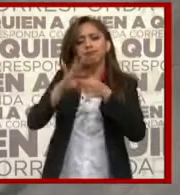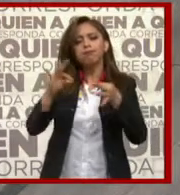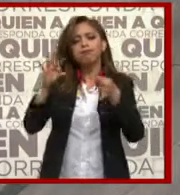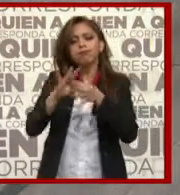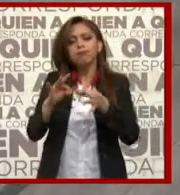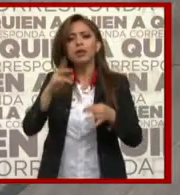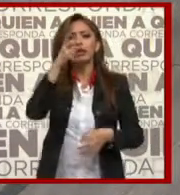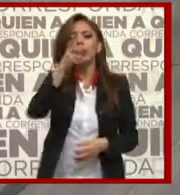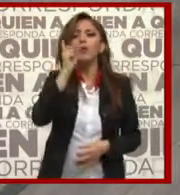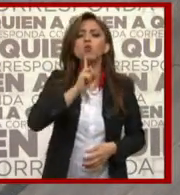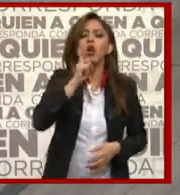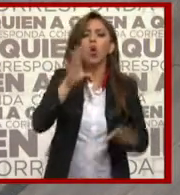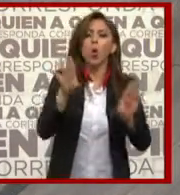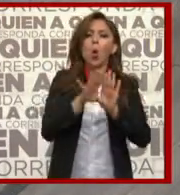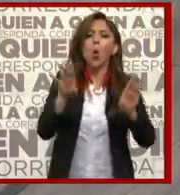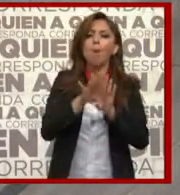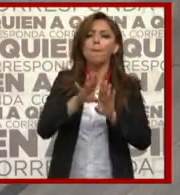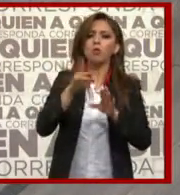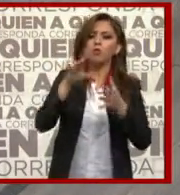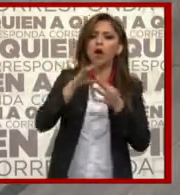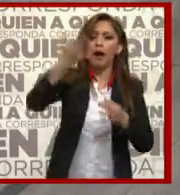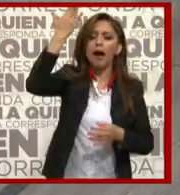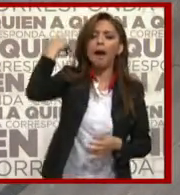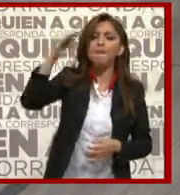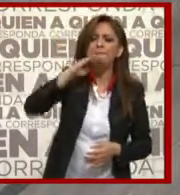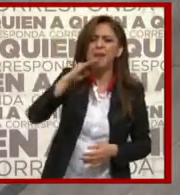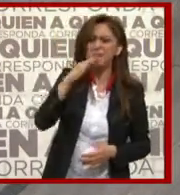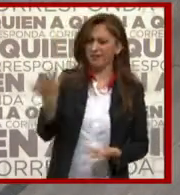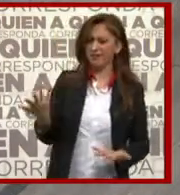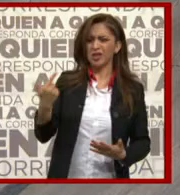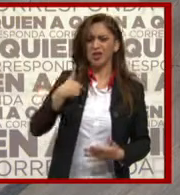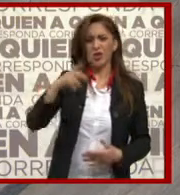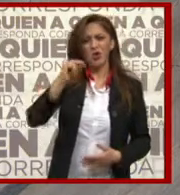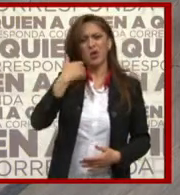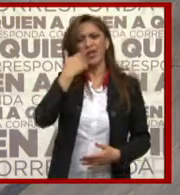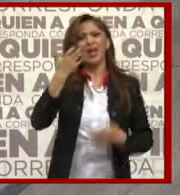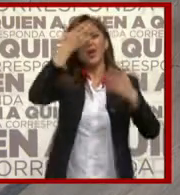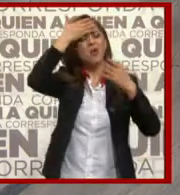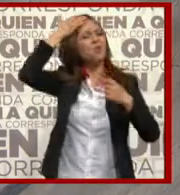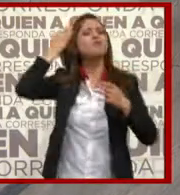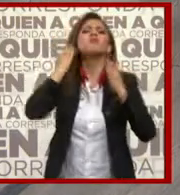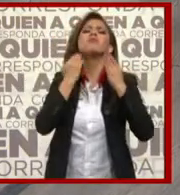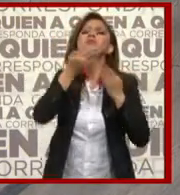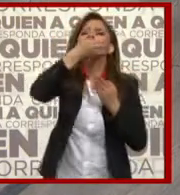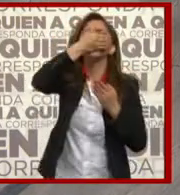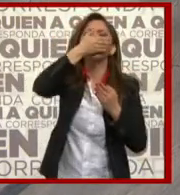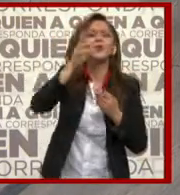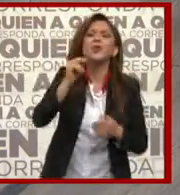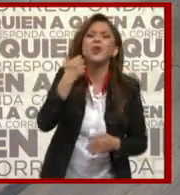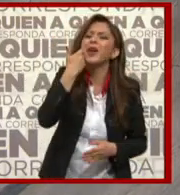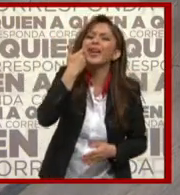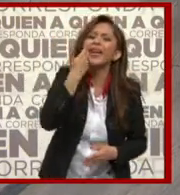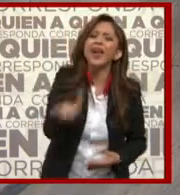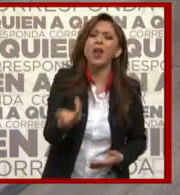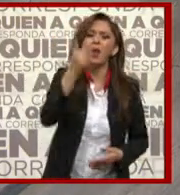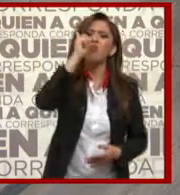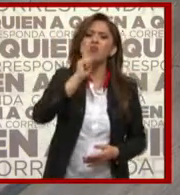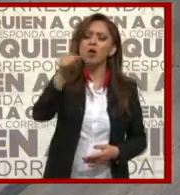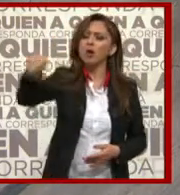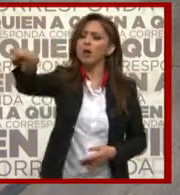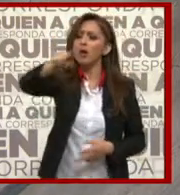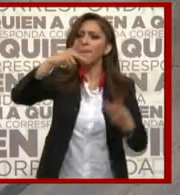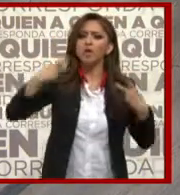historia es como ella se Y como por ejemplo le decía a su mamá mamá yo no quiero usar la la Buca Claro que use que se tapen la cara los